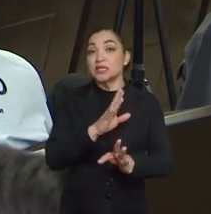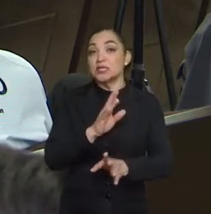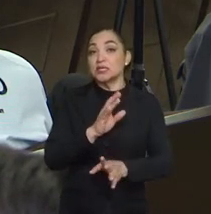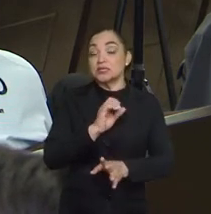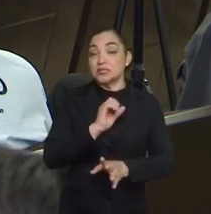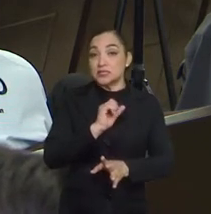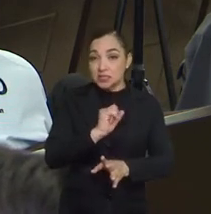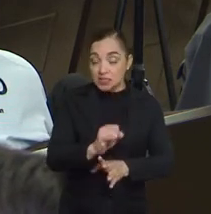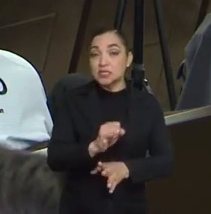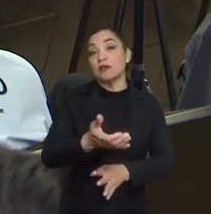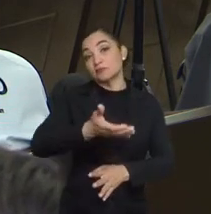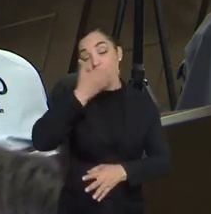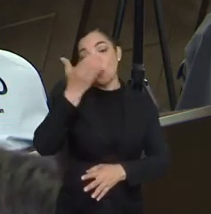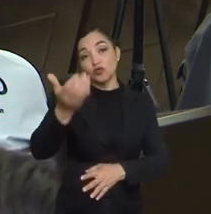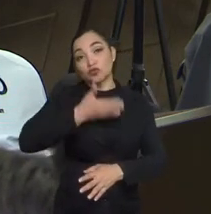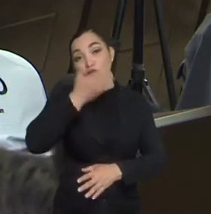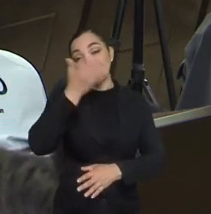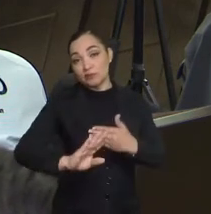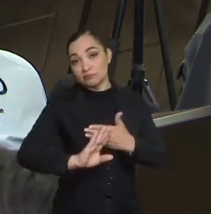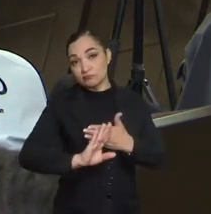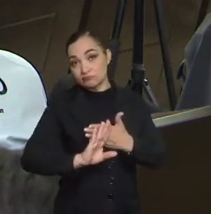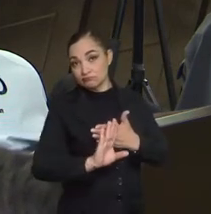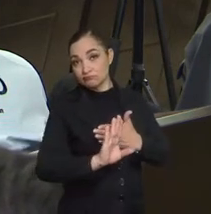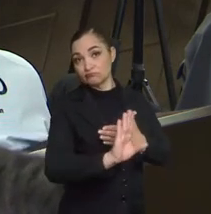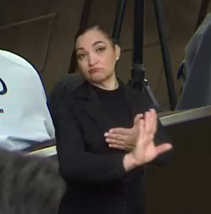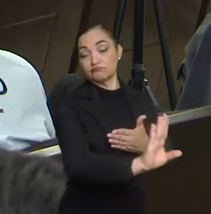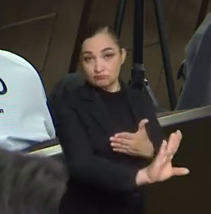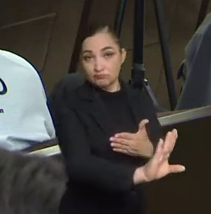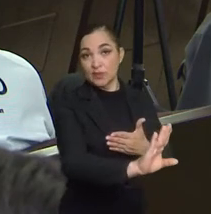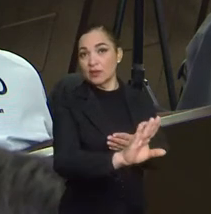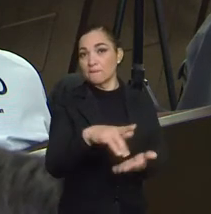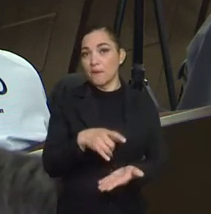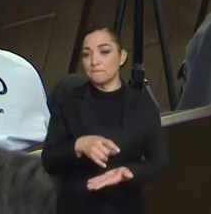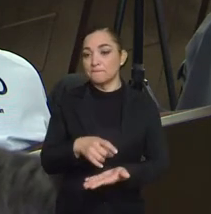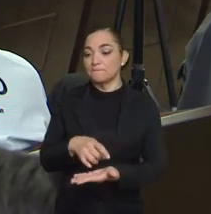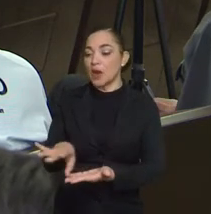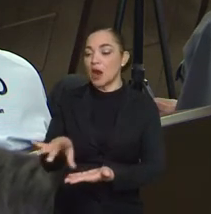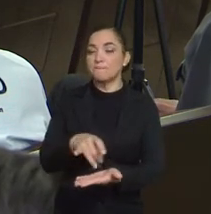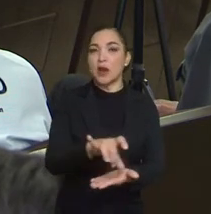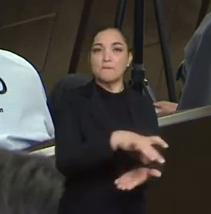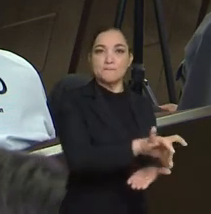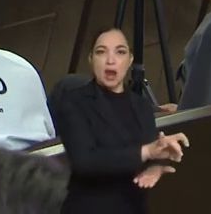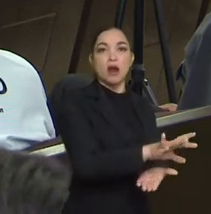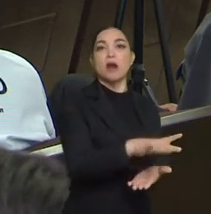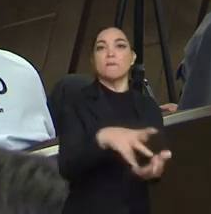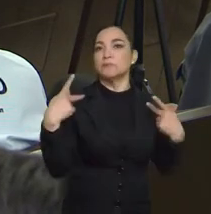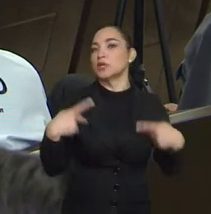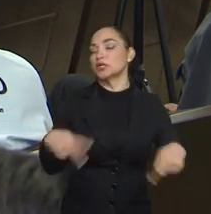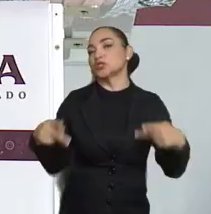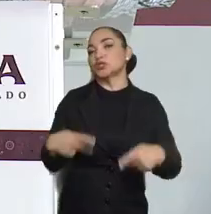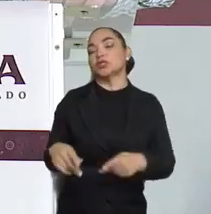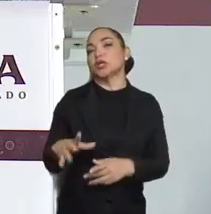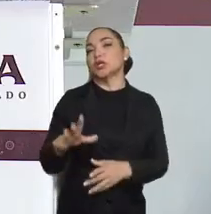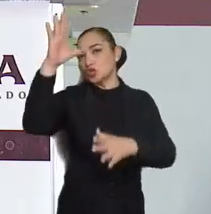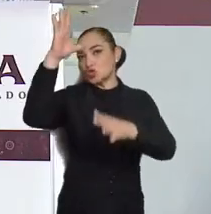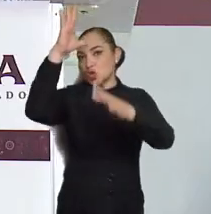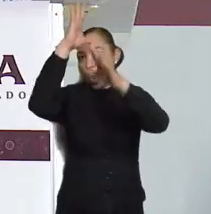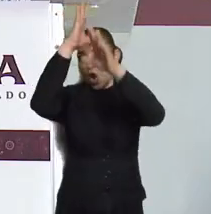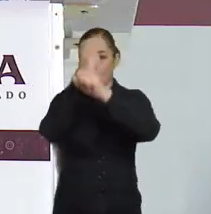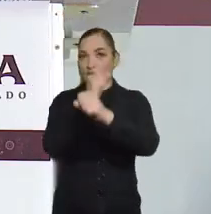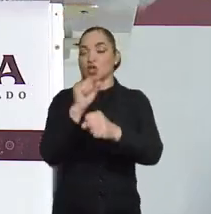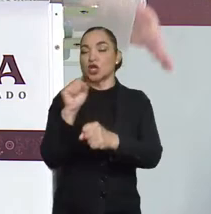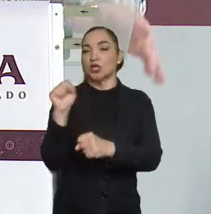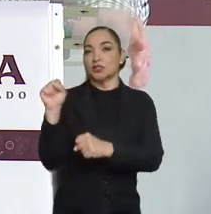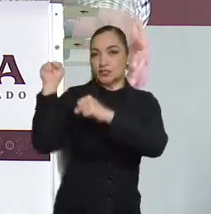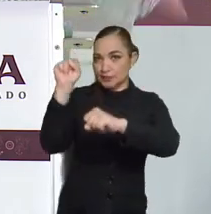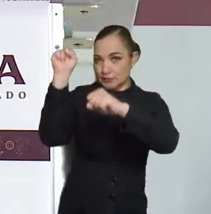excluyente. Excluían a la gente que se oponía a la dirigencia del sindicato, eso ya no. Eso quisieron